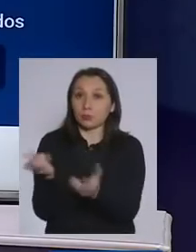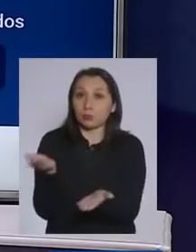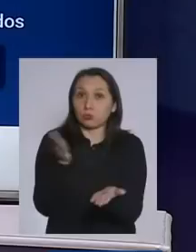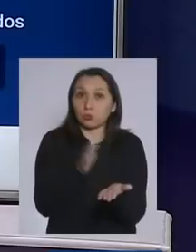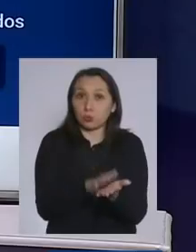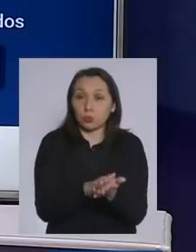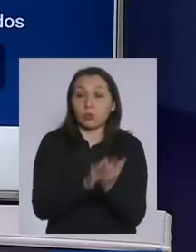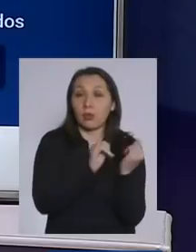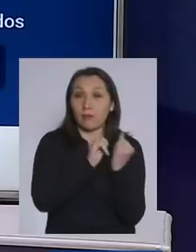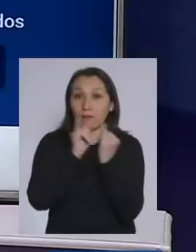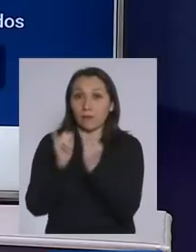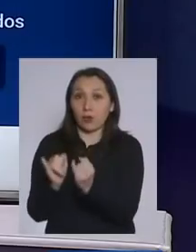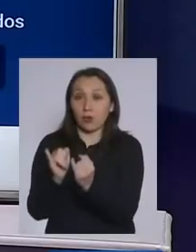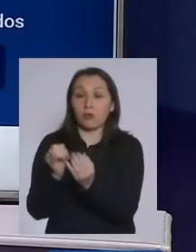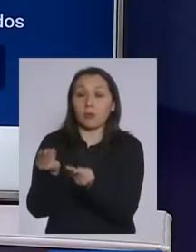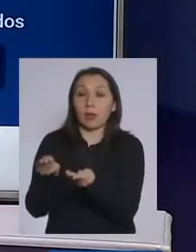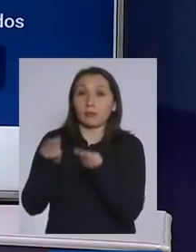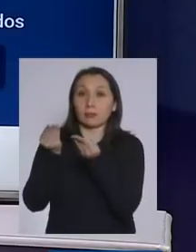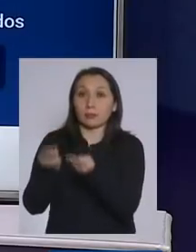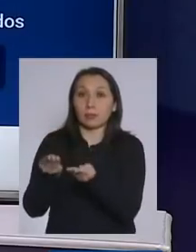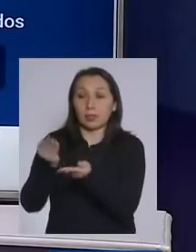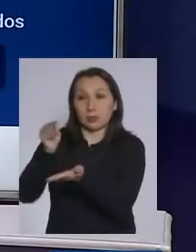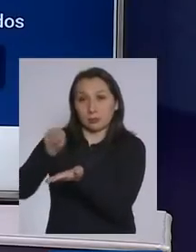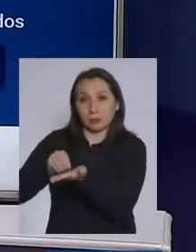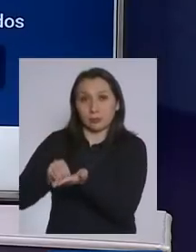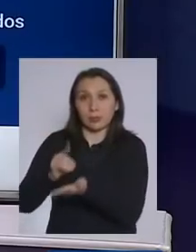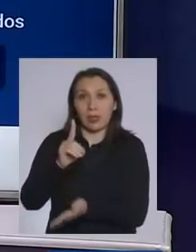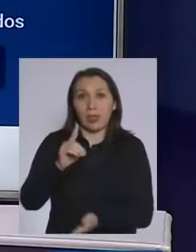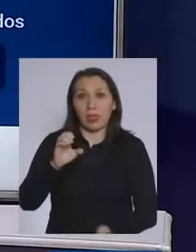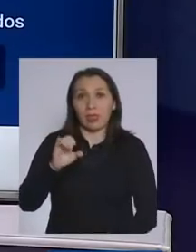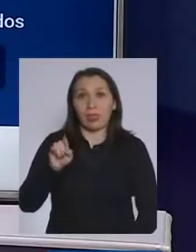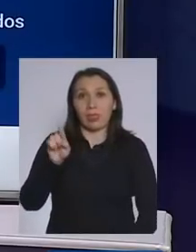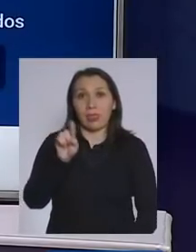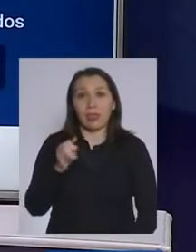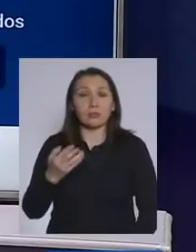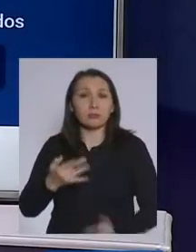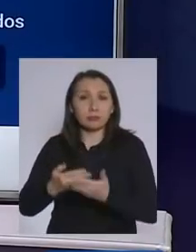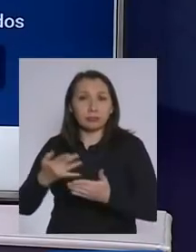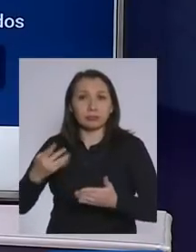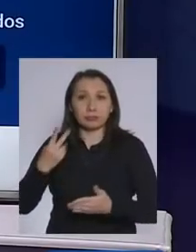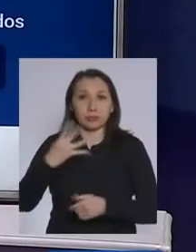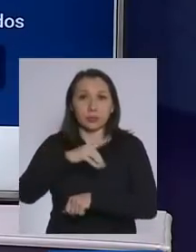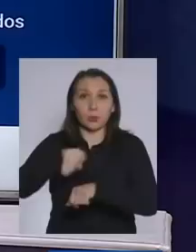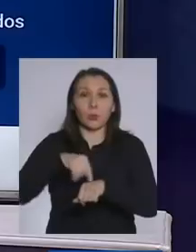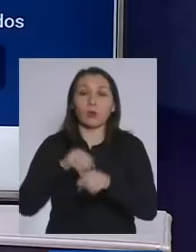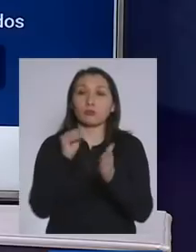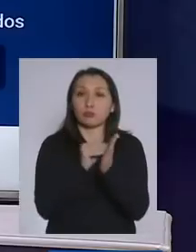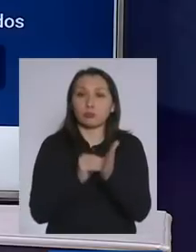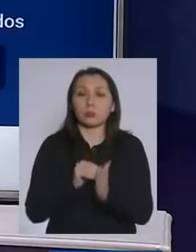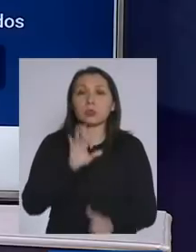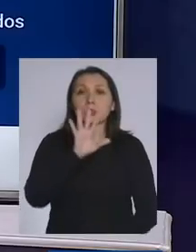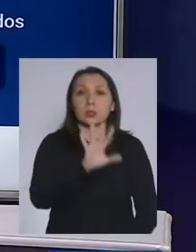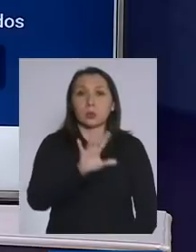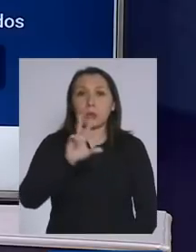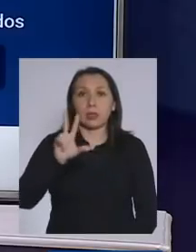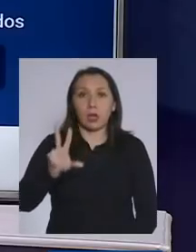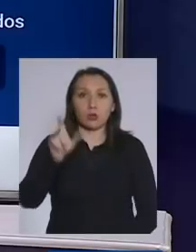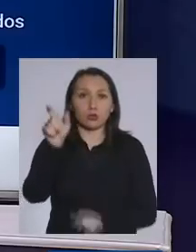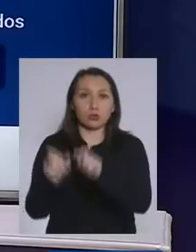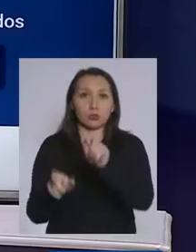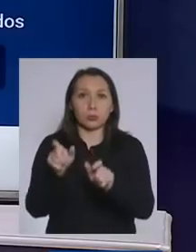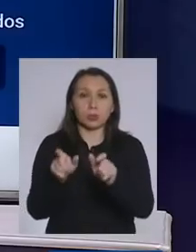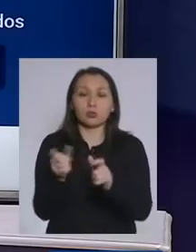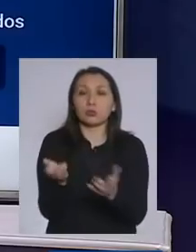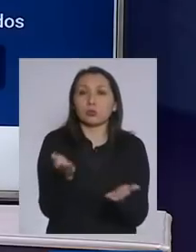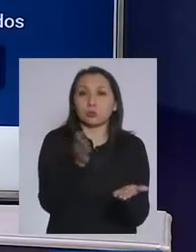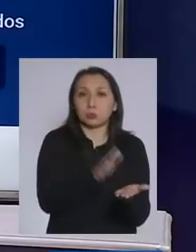a la información entregada por el DEIS las últimas 24 horas, se registran 58